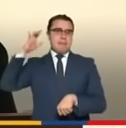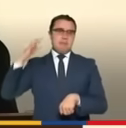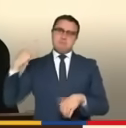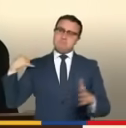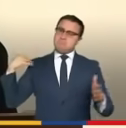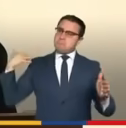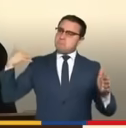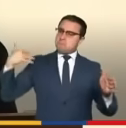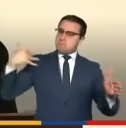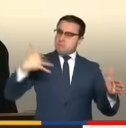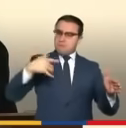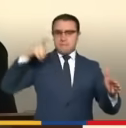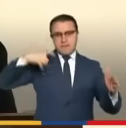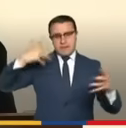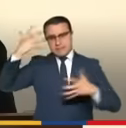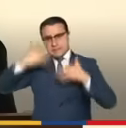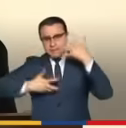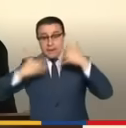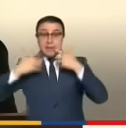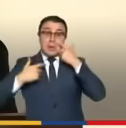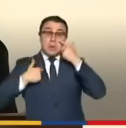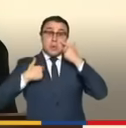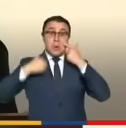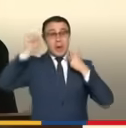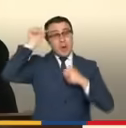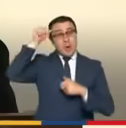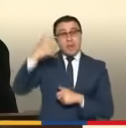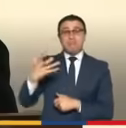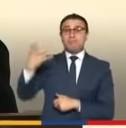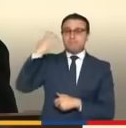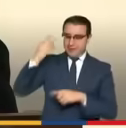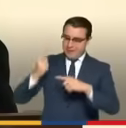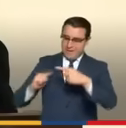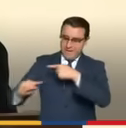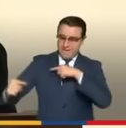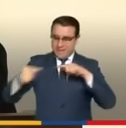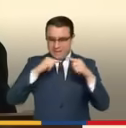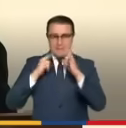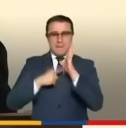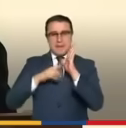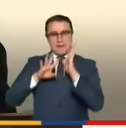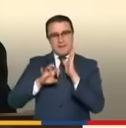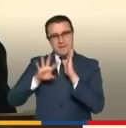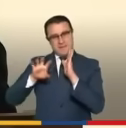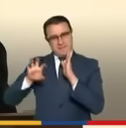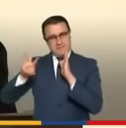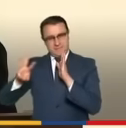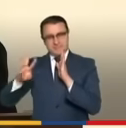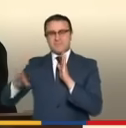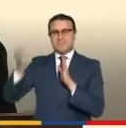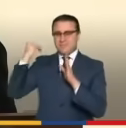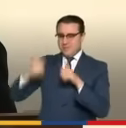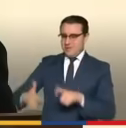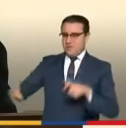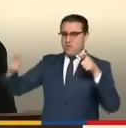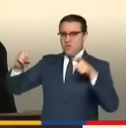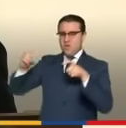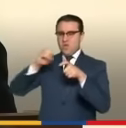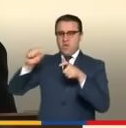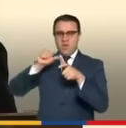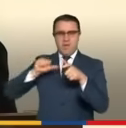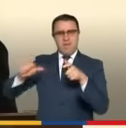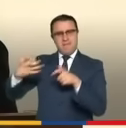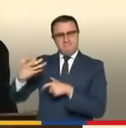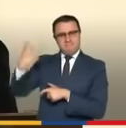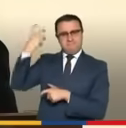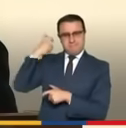que examinar. Yo recuerdo en esos debates del 93 que nos decían a los parlamentarios y parlamentarias del